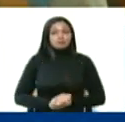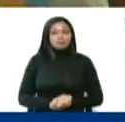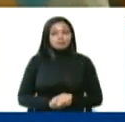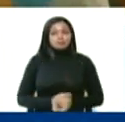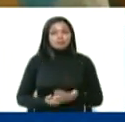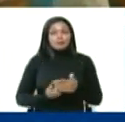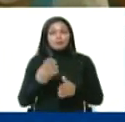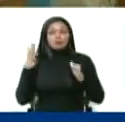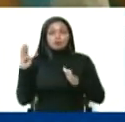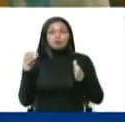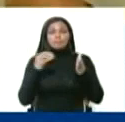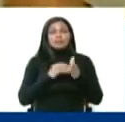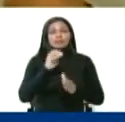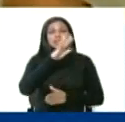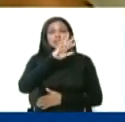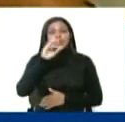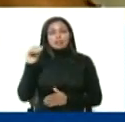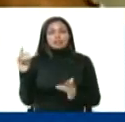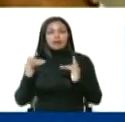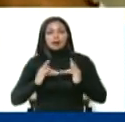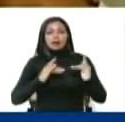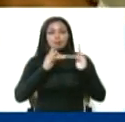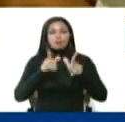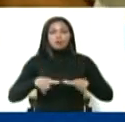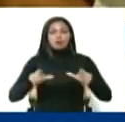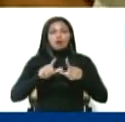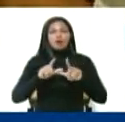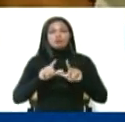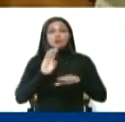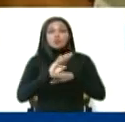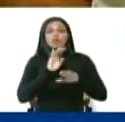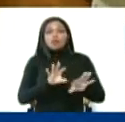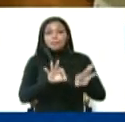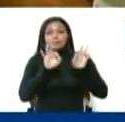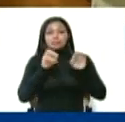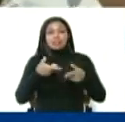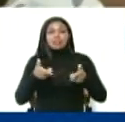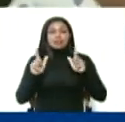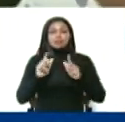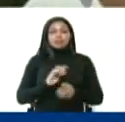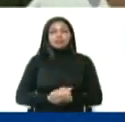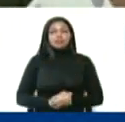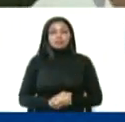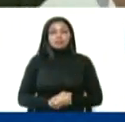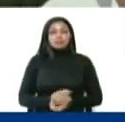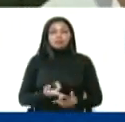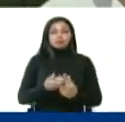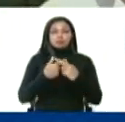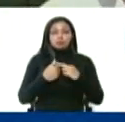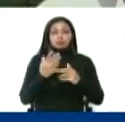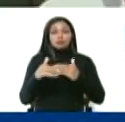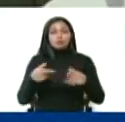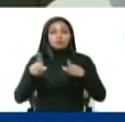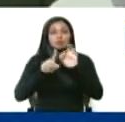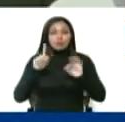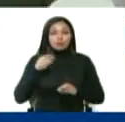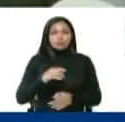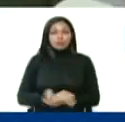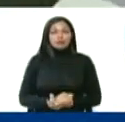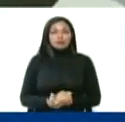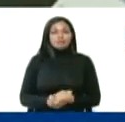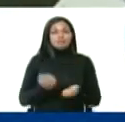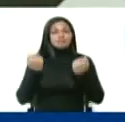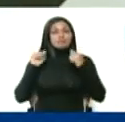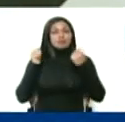de 4.500 camas de unidades de cuidados intensivos listas y prestas, quiere decir